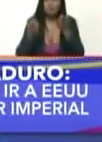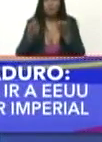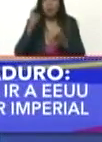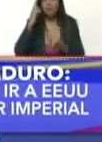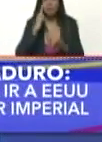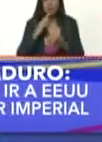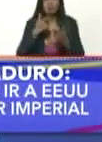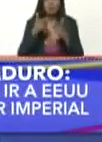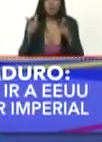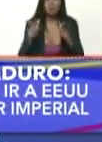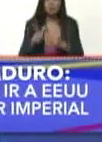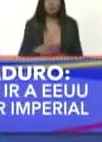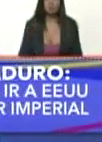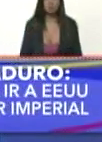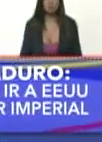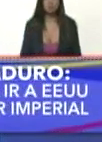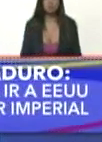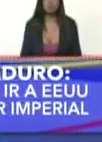libertador Simón Bolívar.